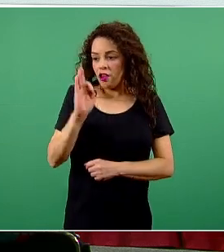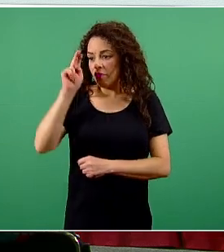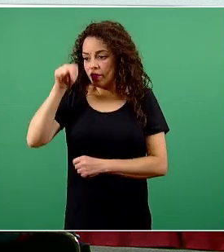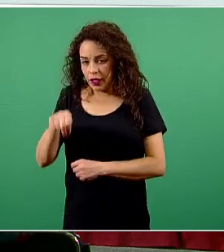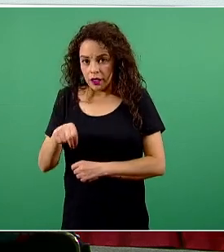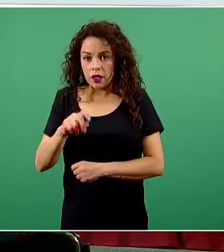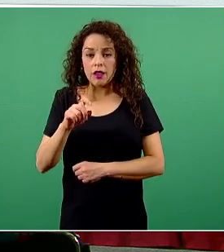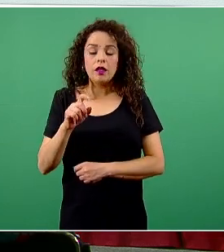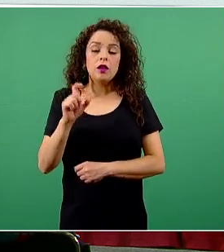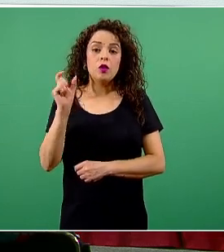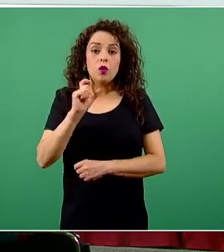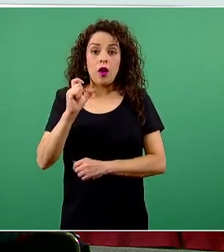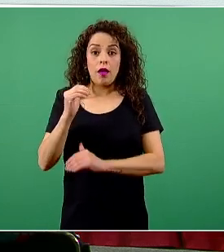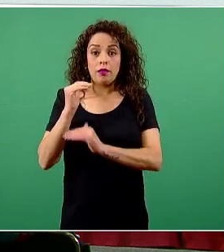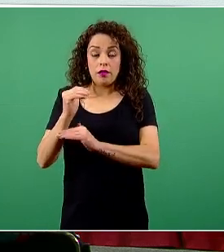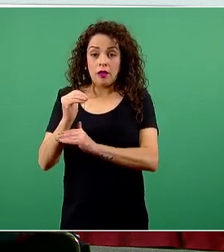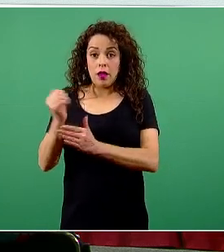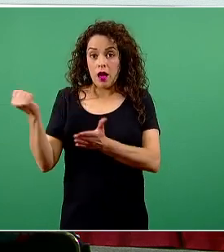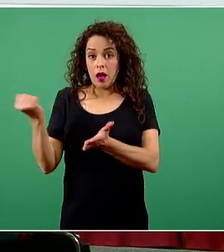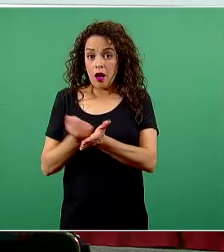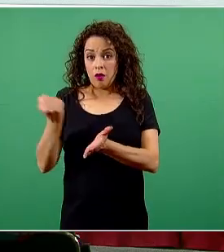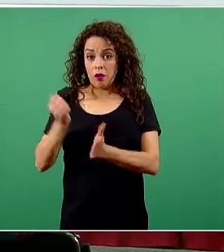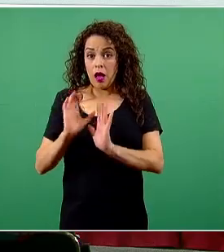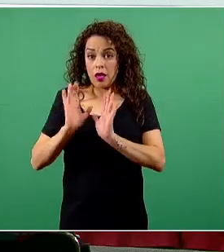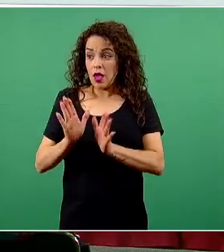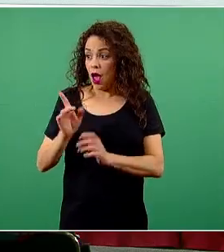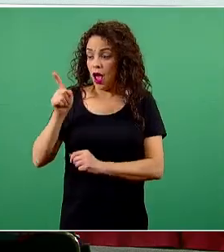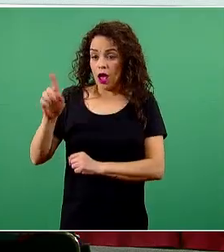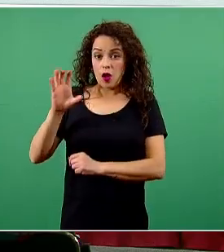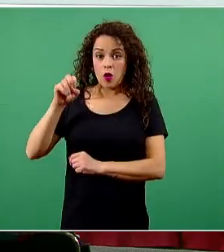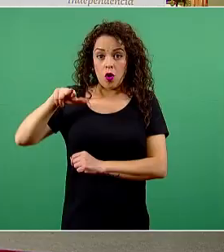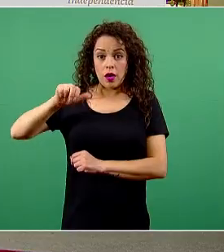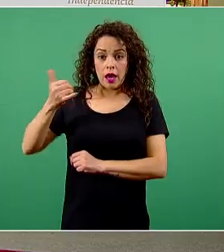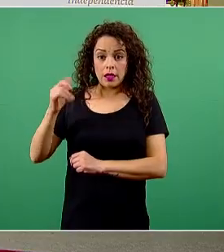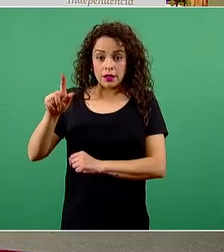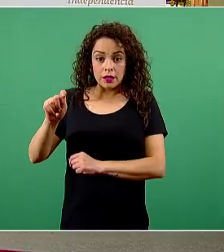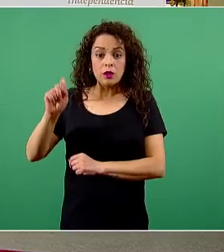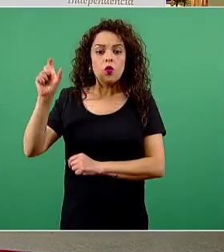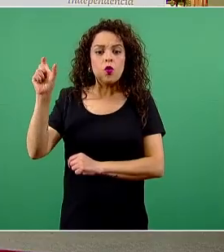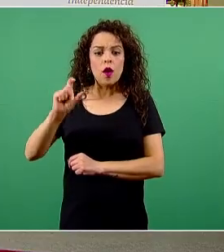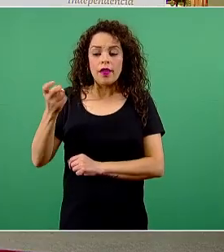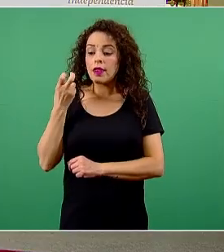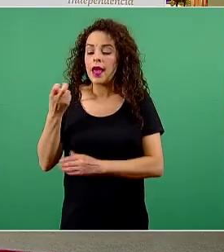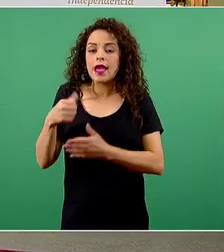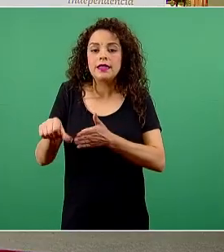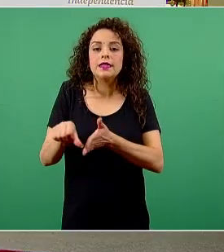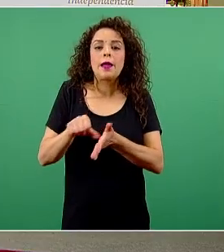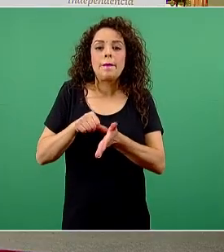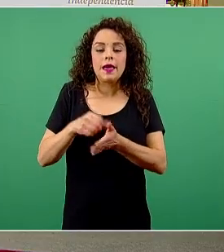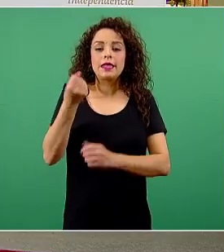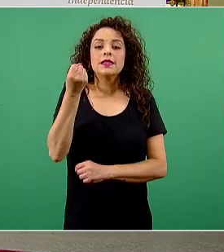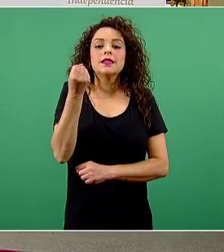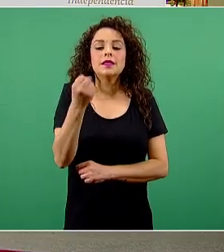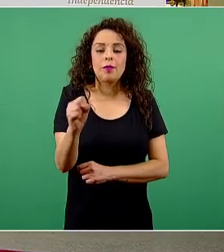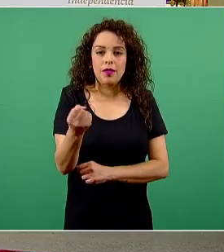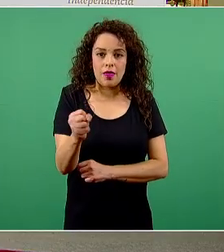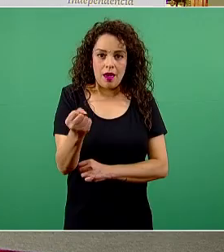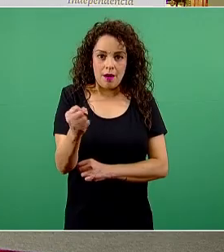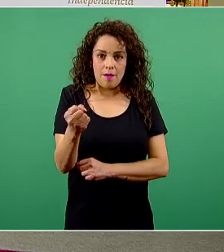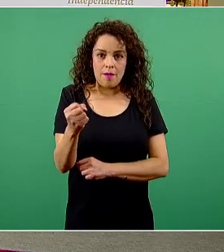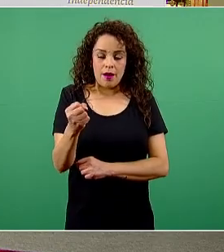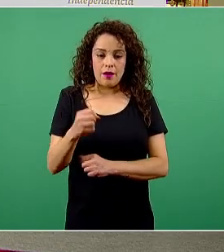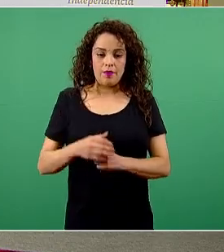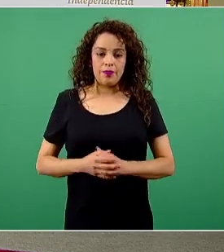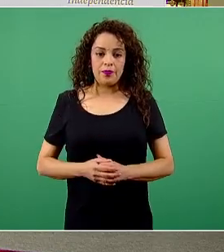de término que autorizó CONACYT había sido en este mes, en el mes de septiembre.